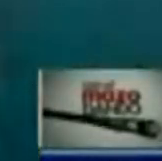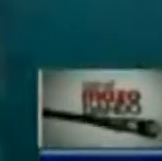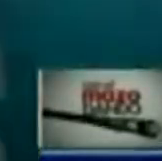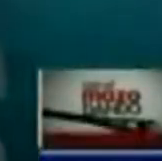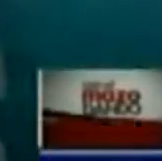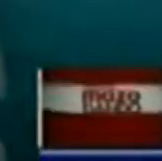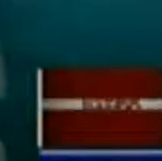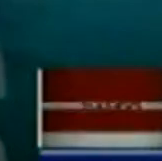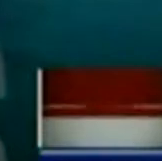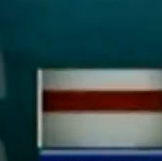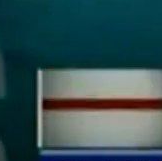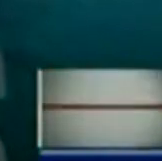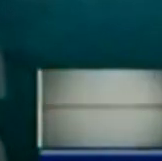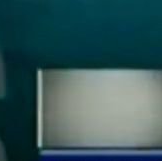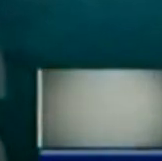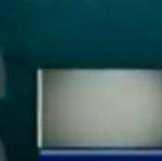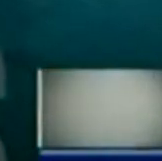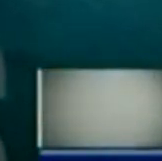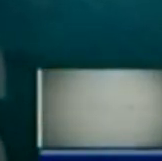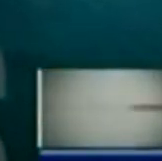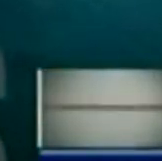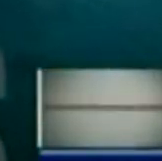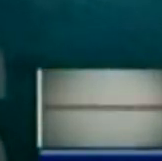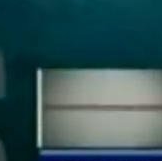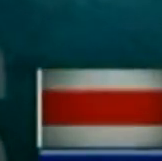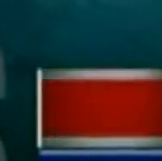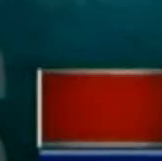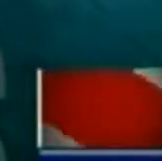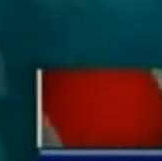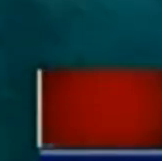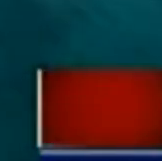indolentes que hoy la tienen pisoteada